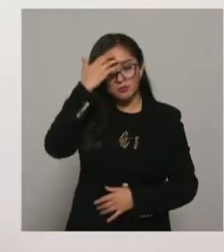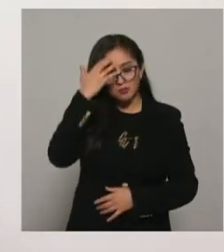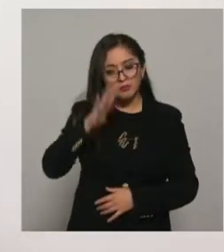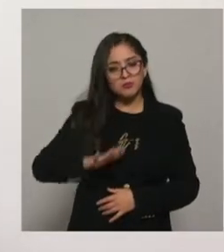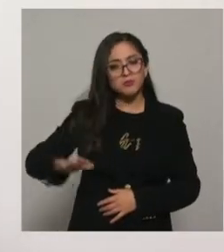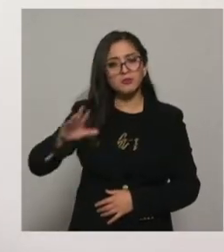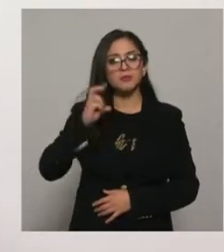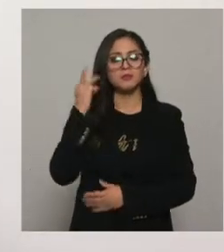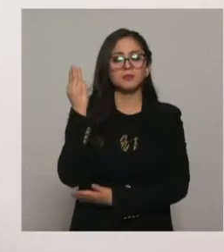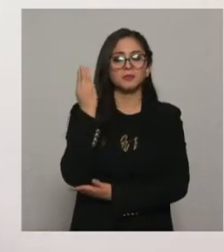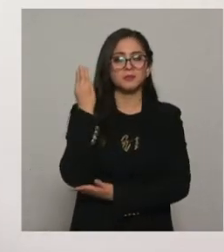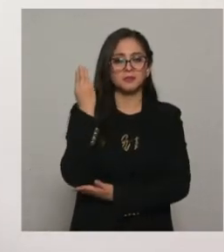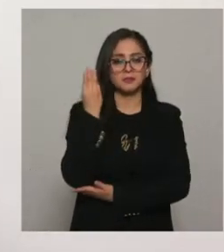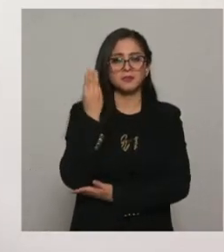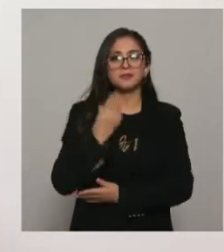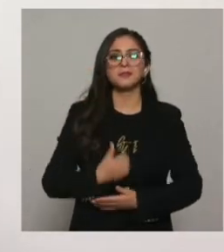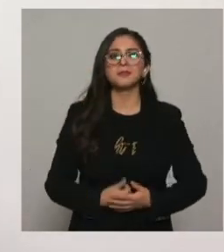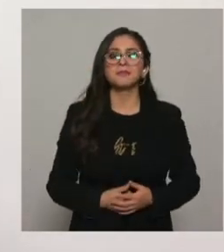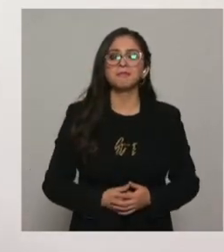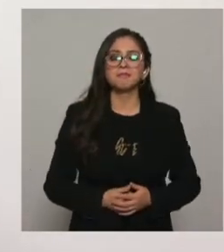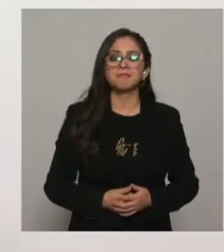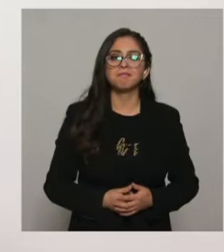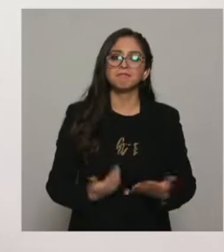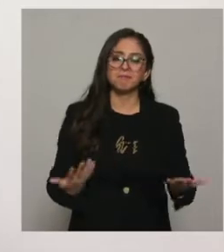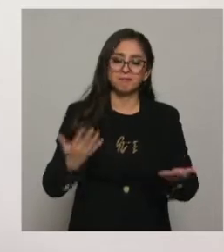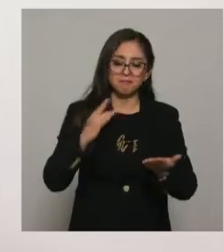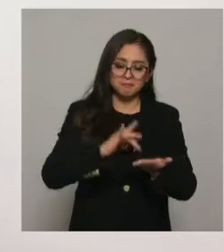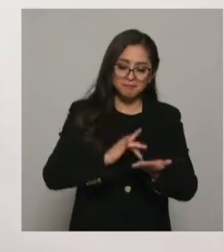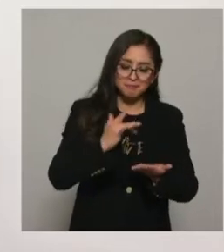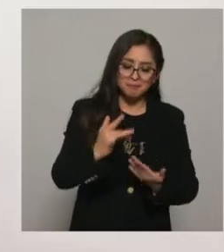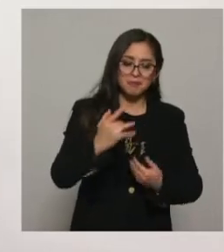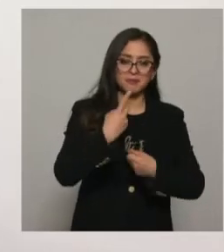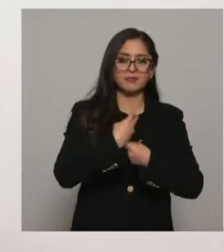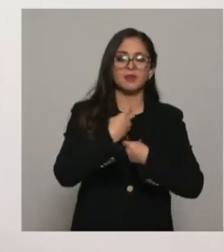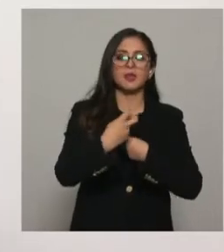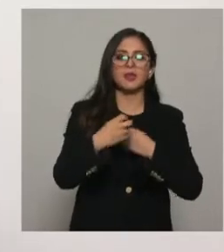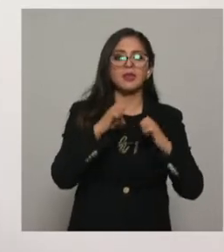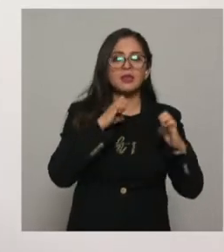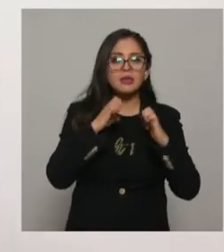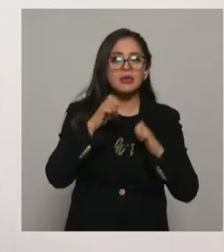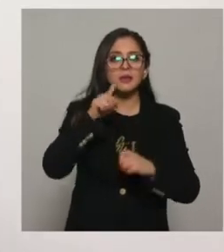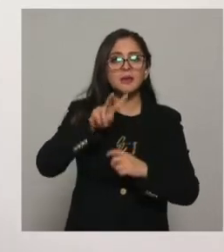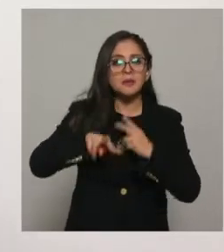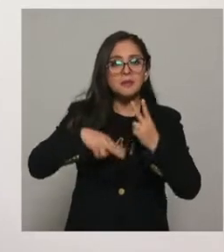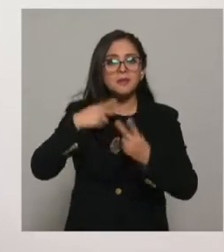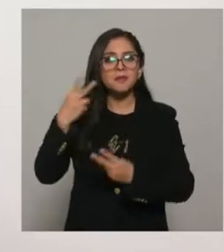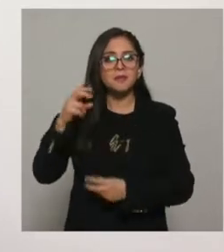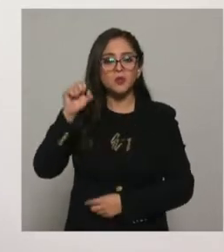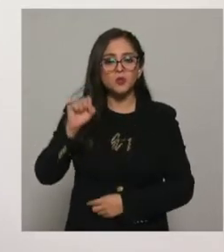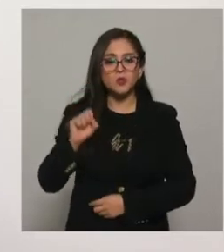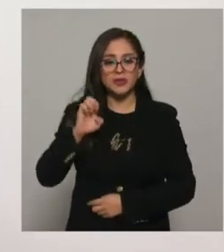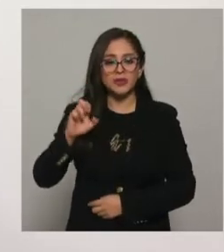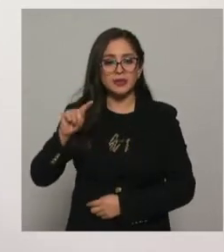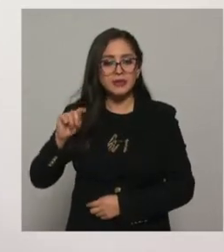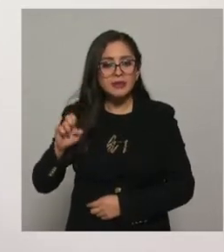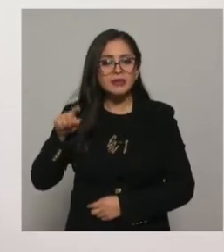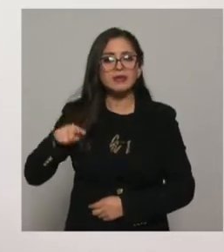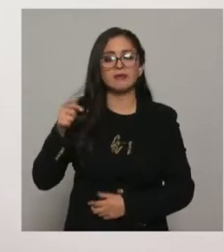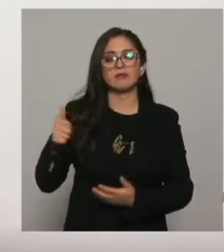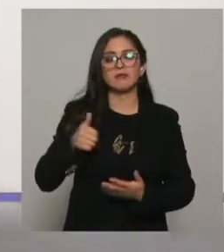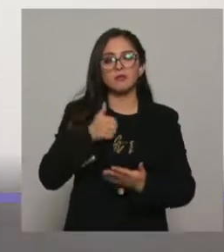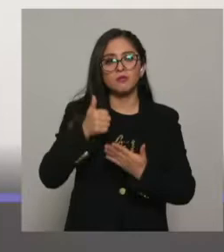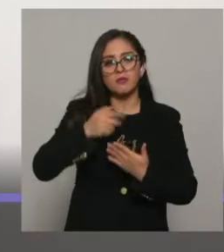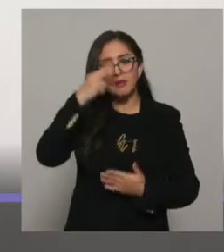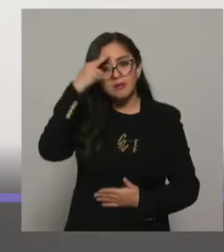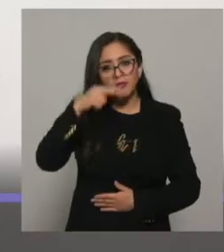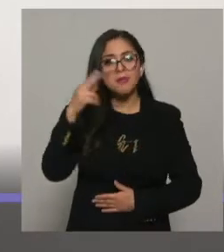por invitarnos, y ante todo pues ir a la parte sureste de nuestra Ciudad de México, que la consideramos como